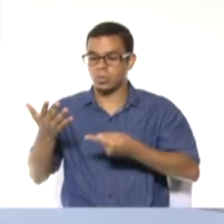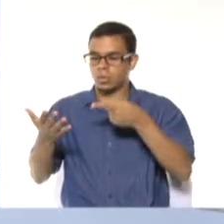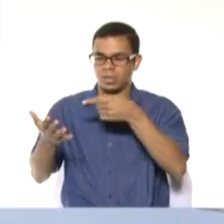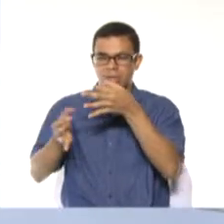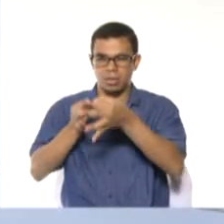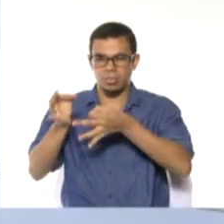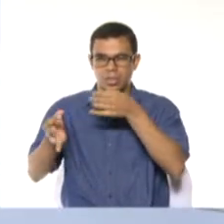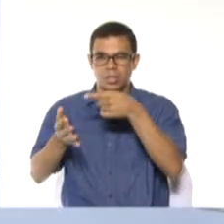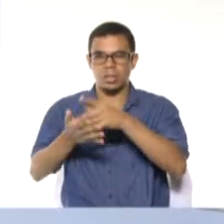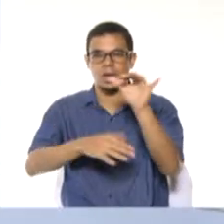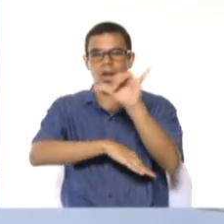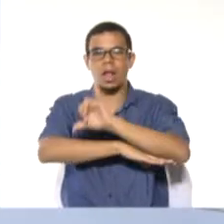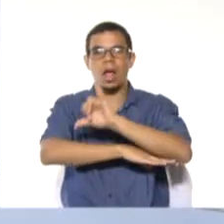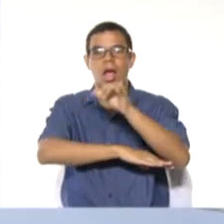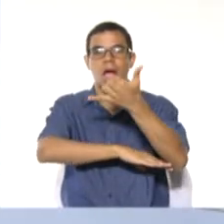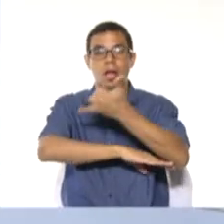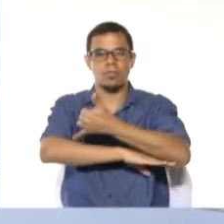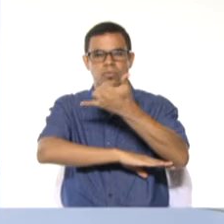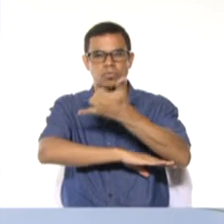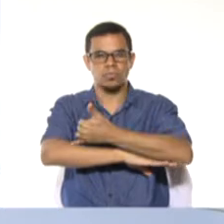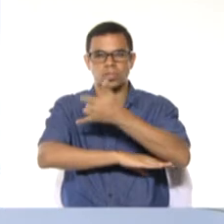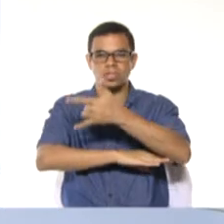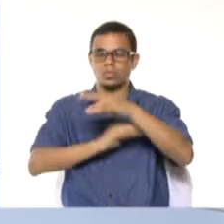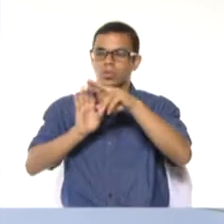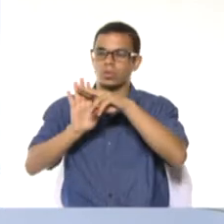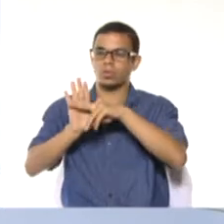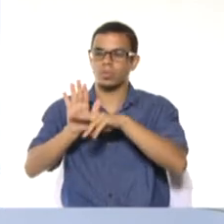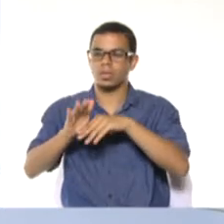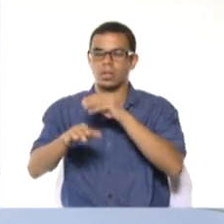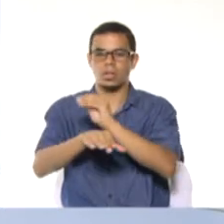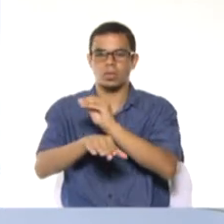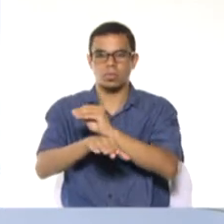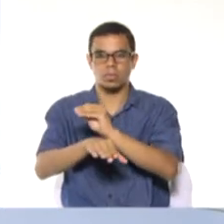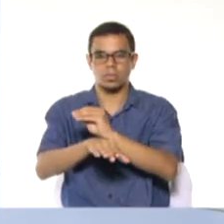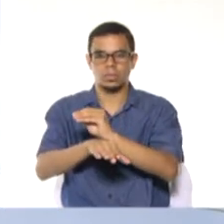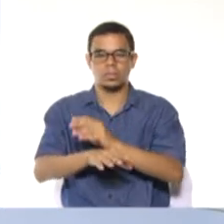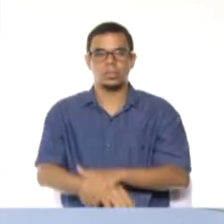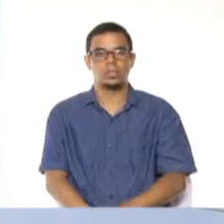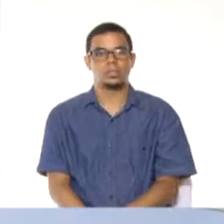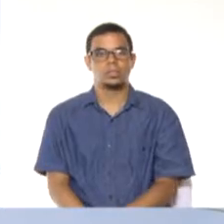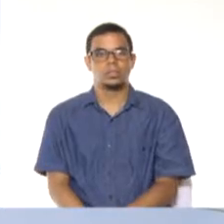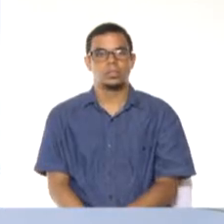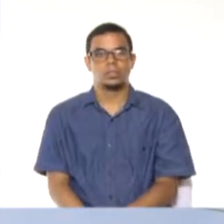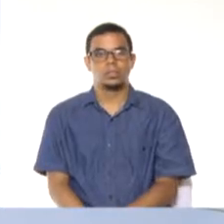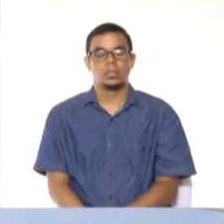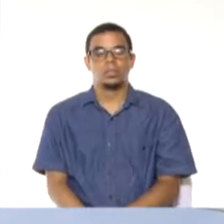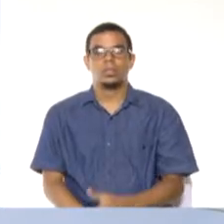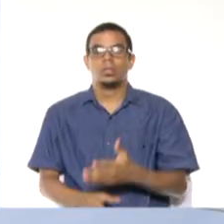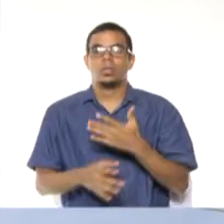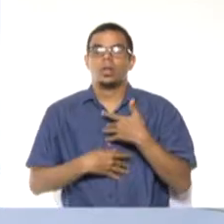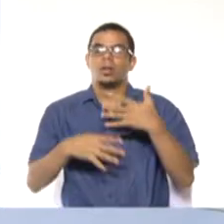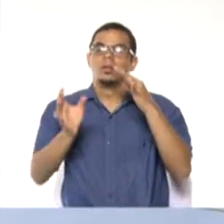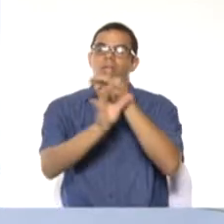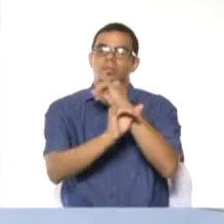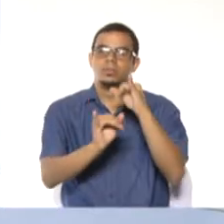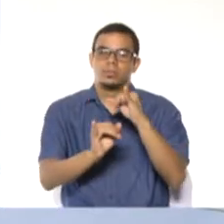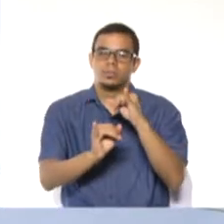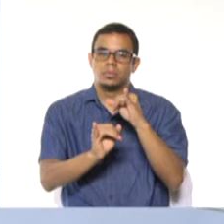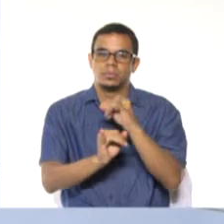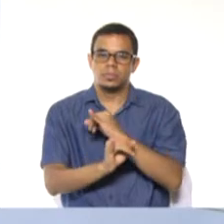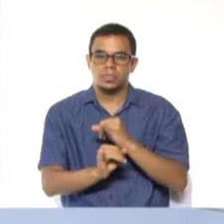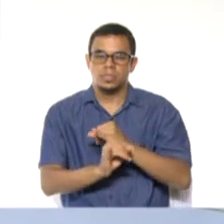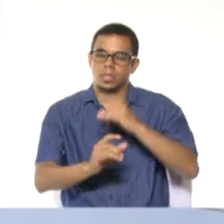mucho éxito en esta primera fase de nuestro reto de ciencia, en la fase circuital. Así que pongan empeño,